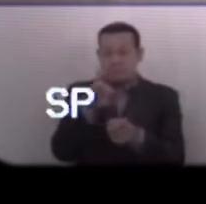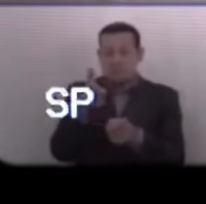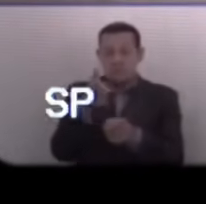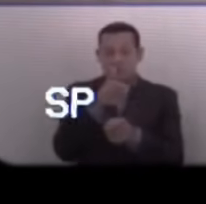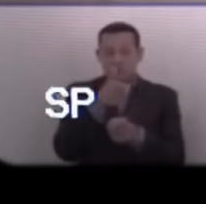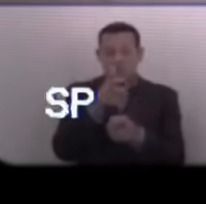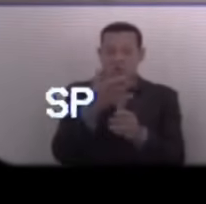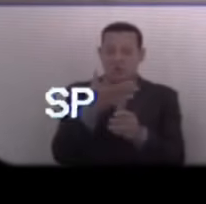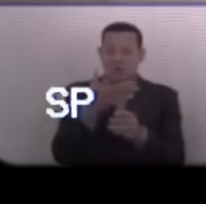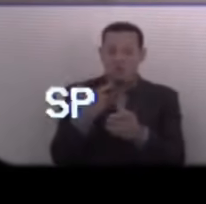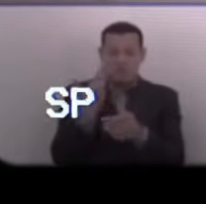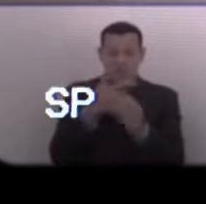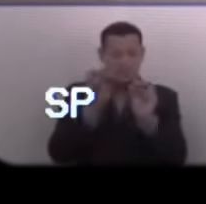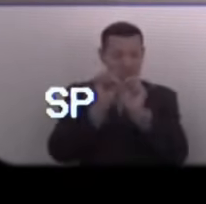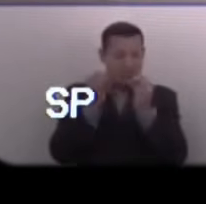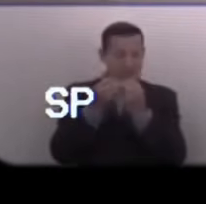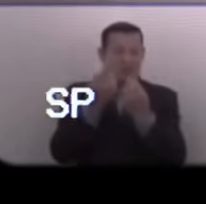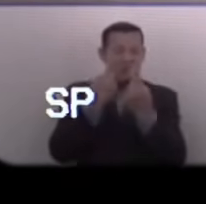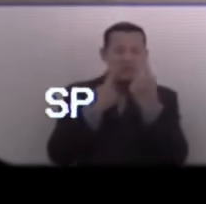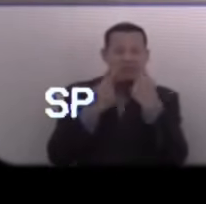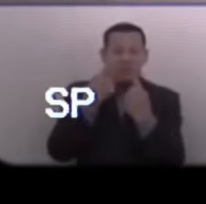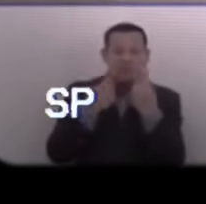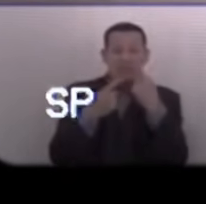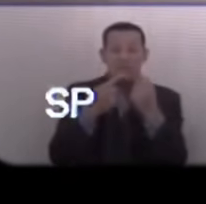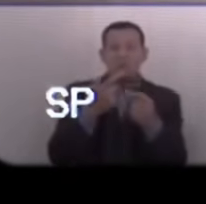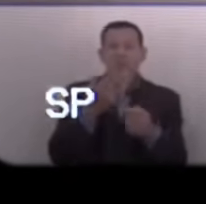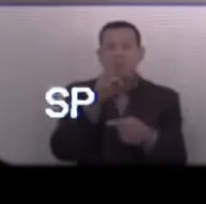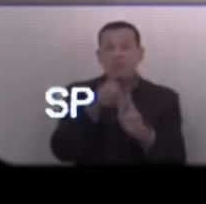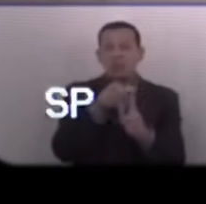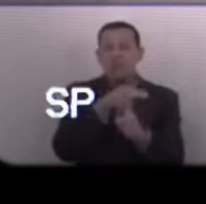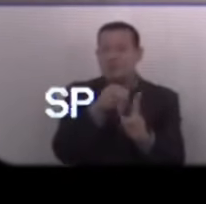Y por eso los terroristas están llorando.